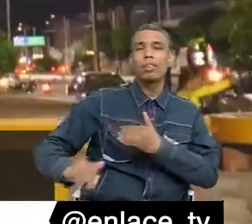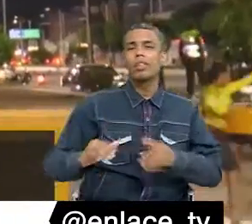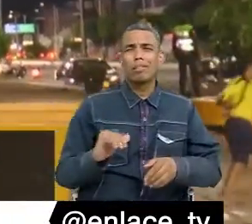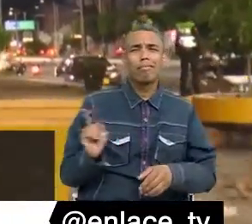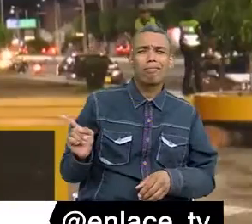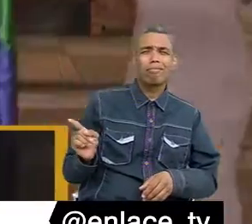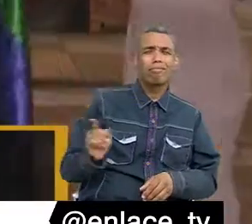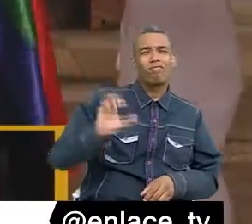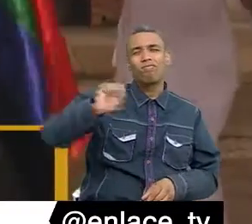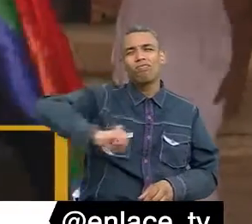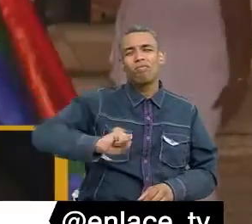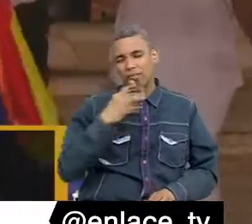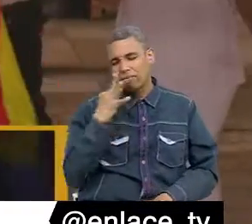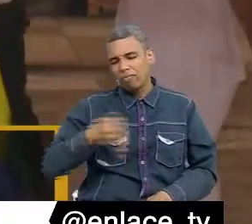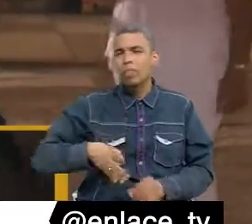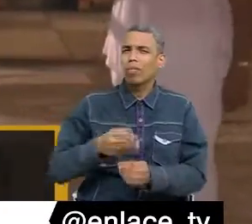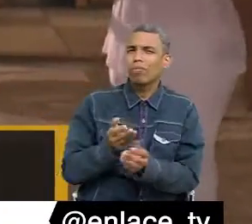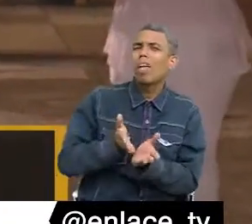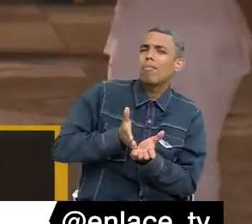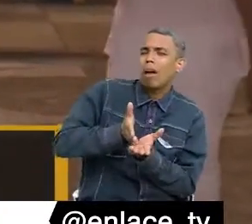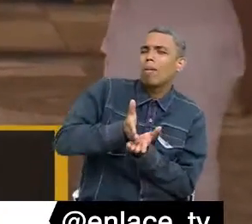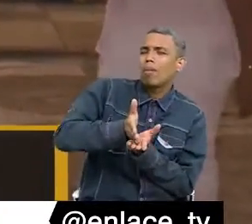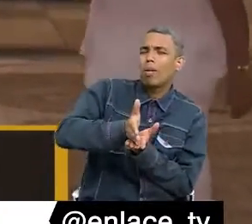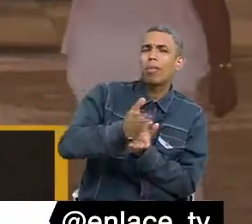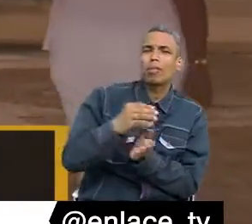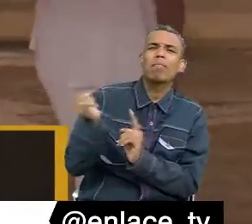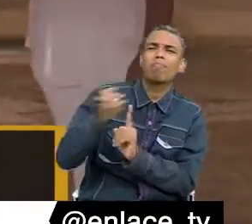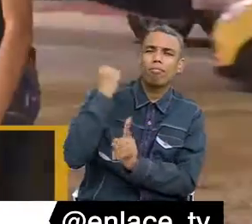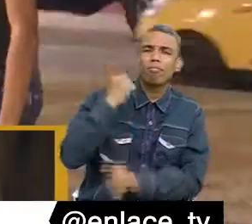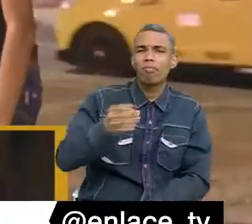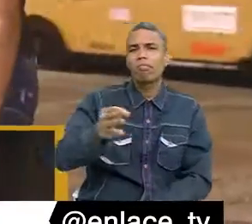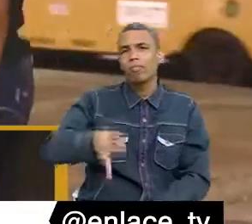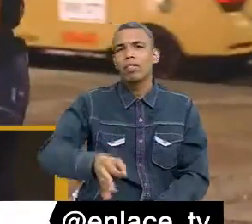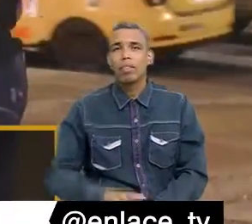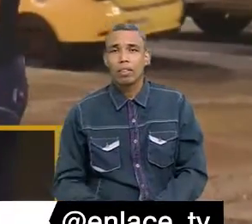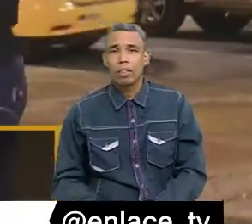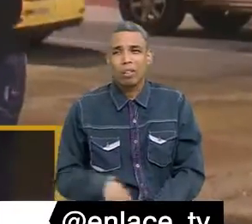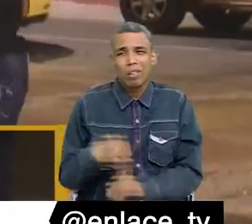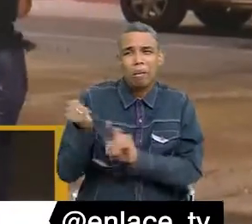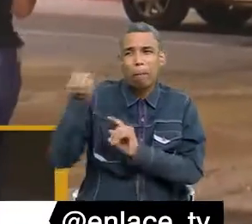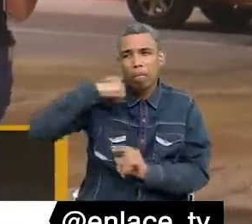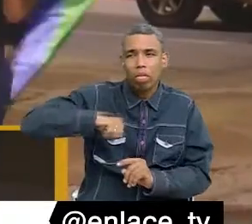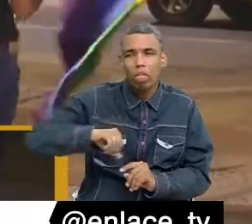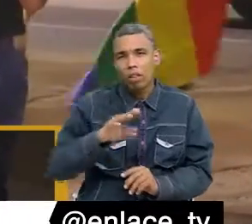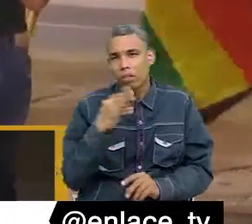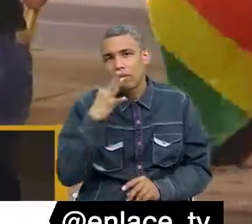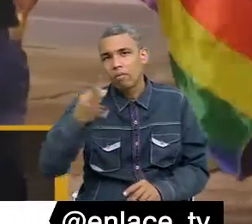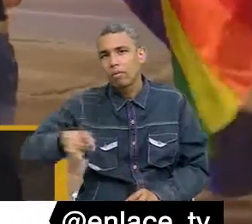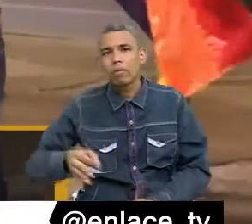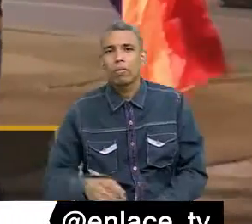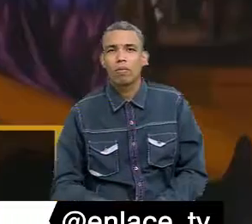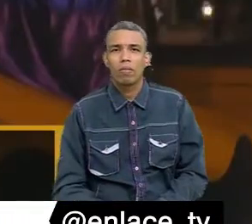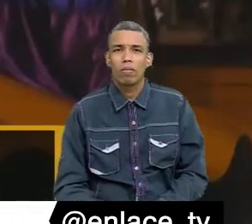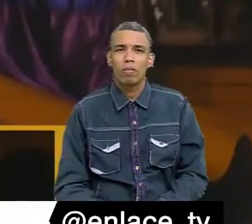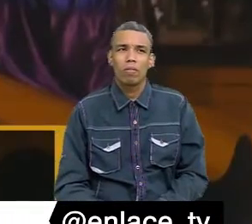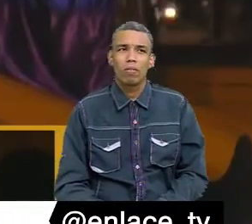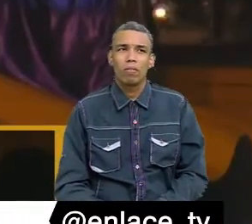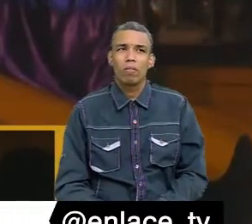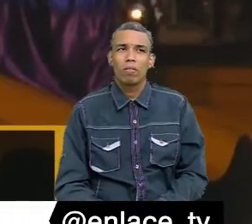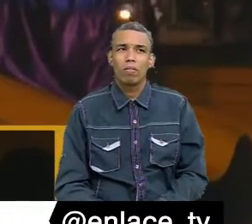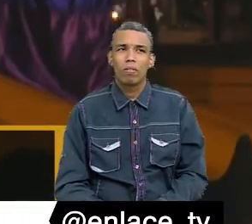sido o seguimos siendo un poco rechazadas, discriminadas, pero de pronto hemos tratado de